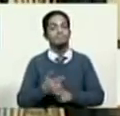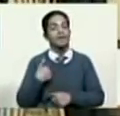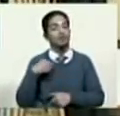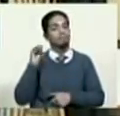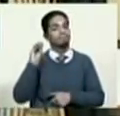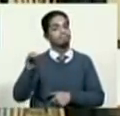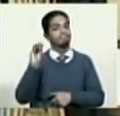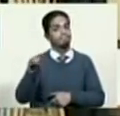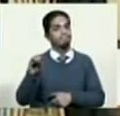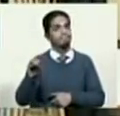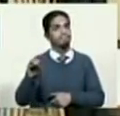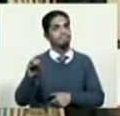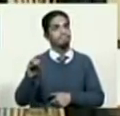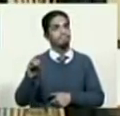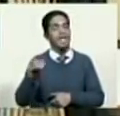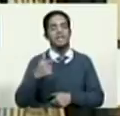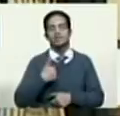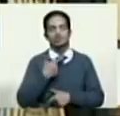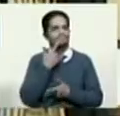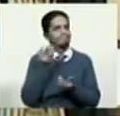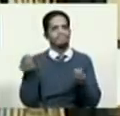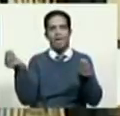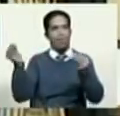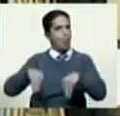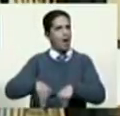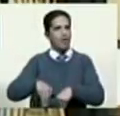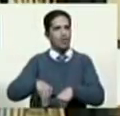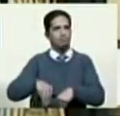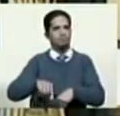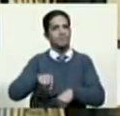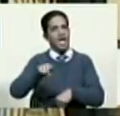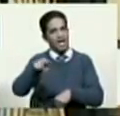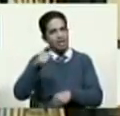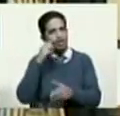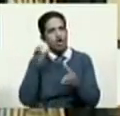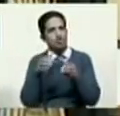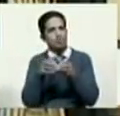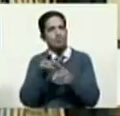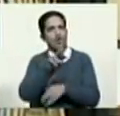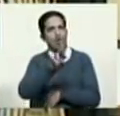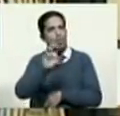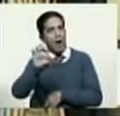que estoy totalmente en desacuerdo con la parcialización y la ideologización en que ustedes han caído